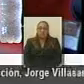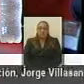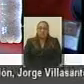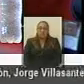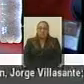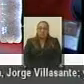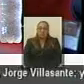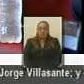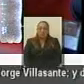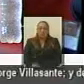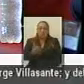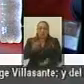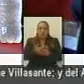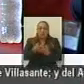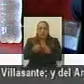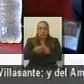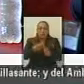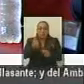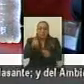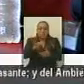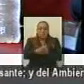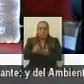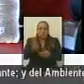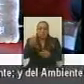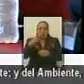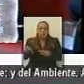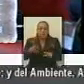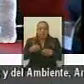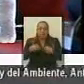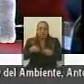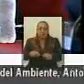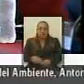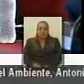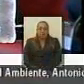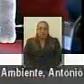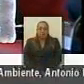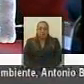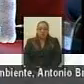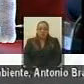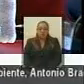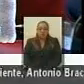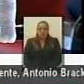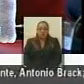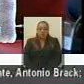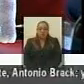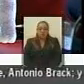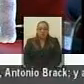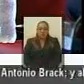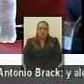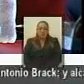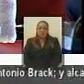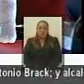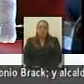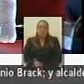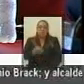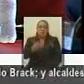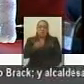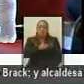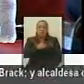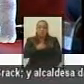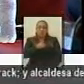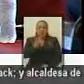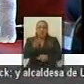al colega Franklin Sánchez por haberme permitido quizás darle el pedido al ministro de